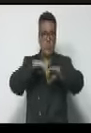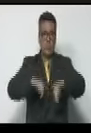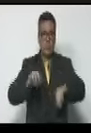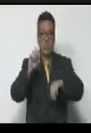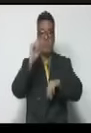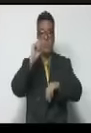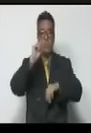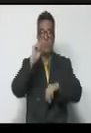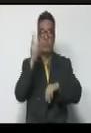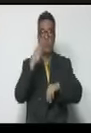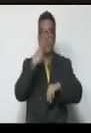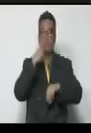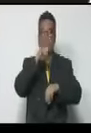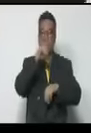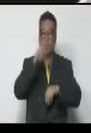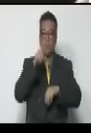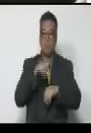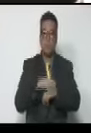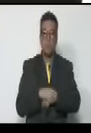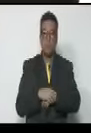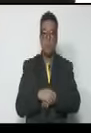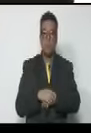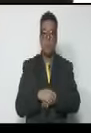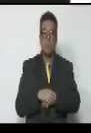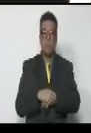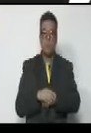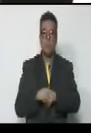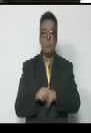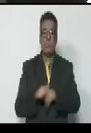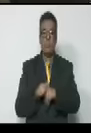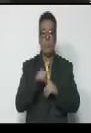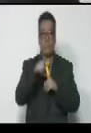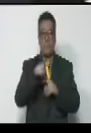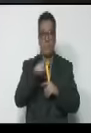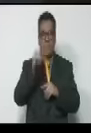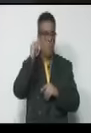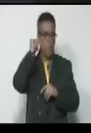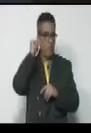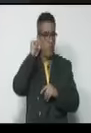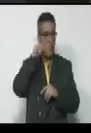Primera interrogante para esta señora.